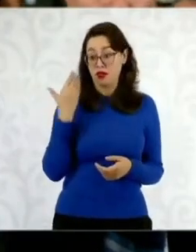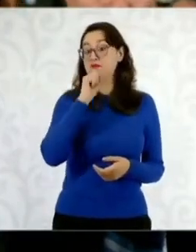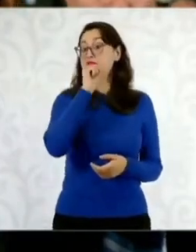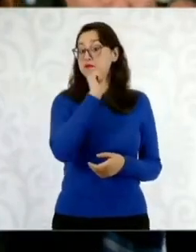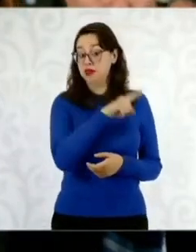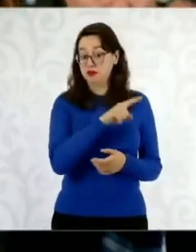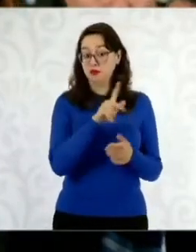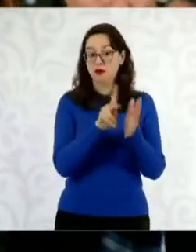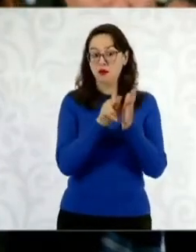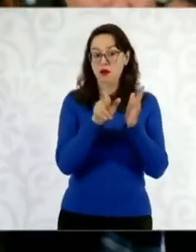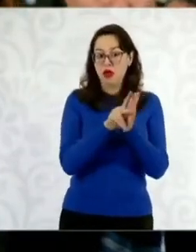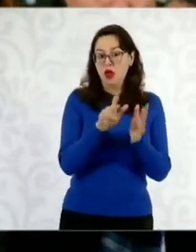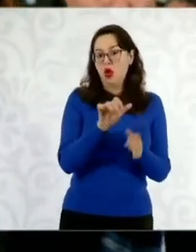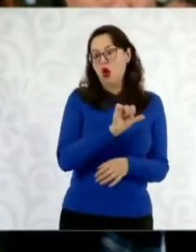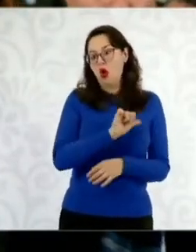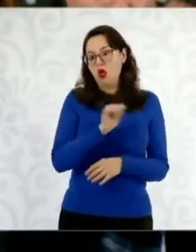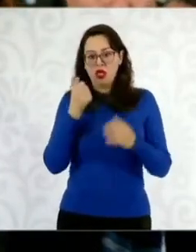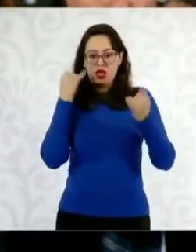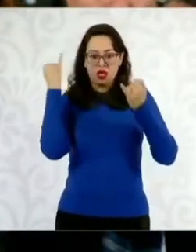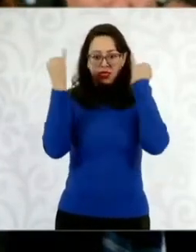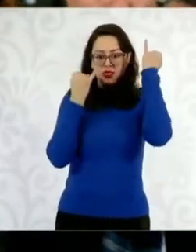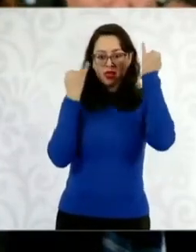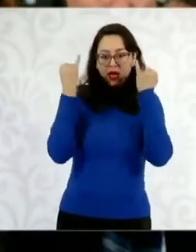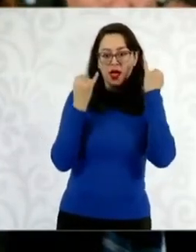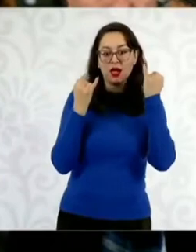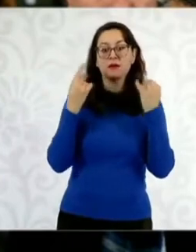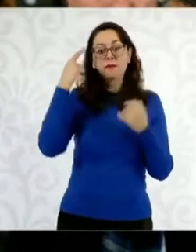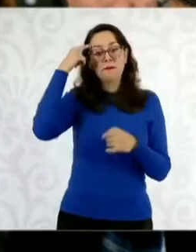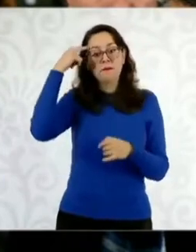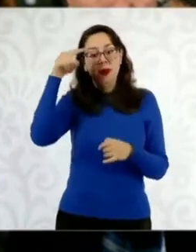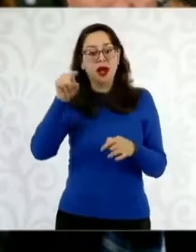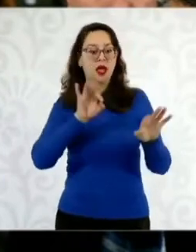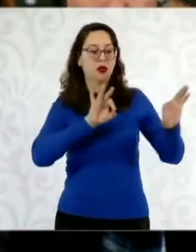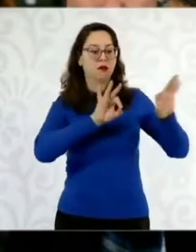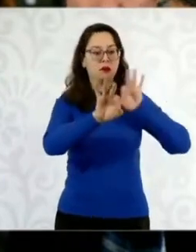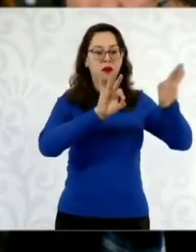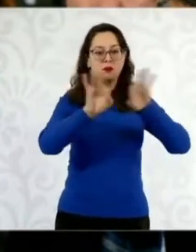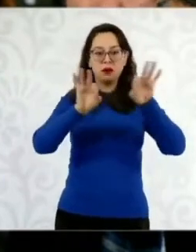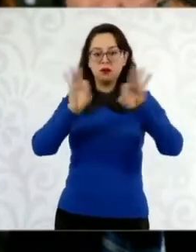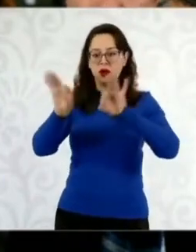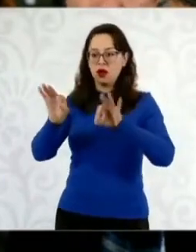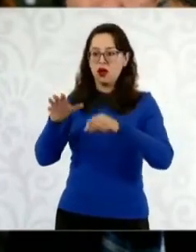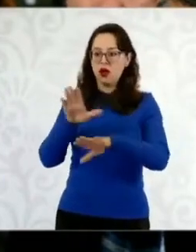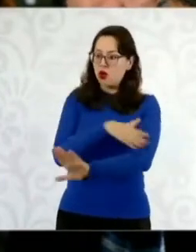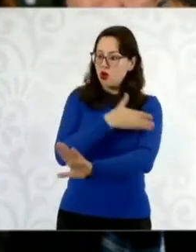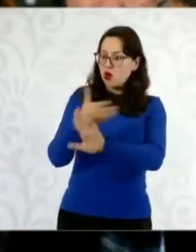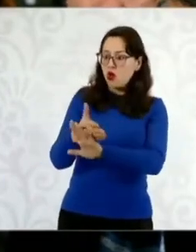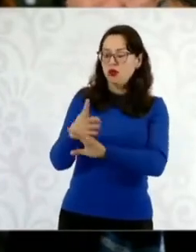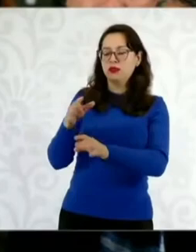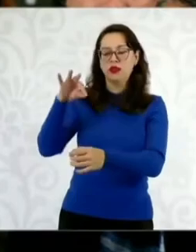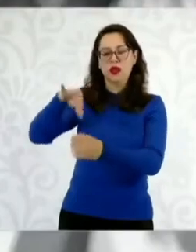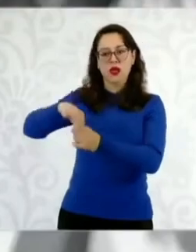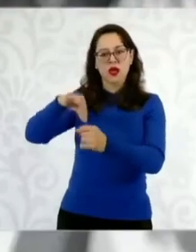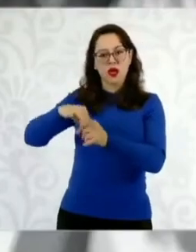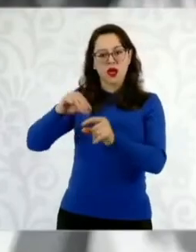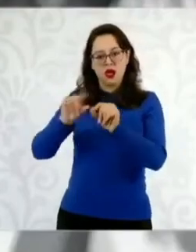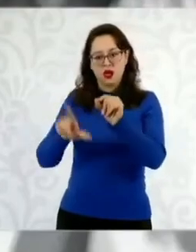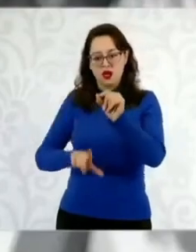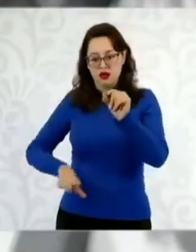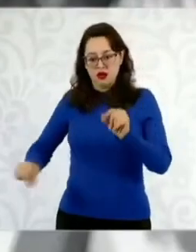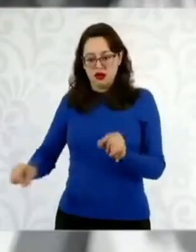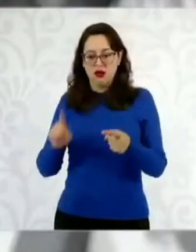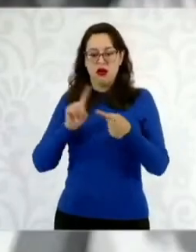participó en otra de estas estrategias tratando de influir en las elecciones mexicanas con el tema del